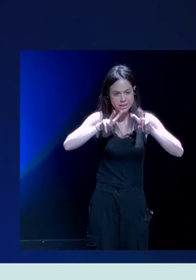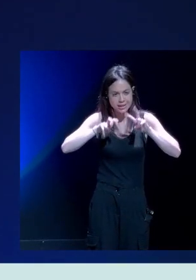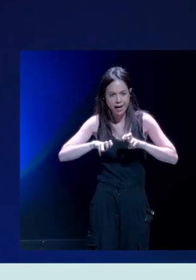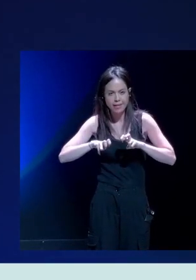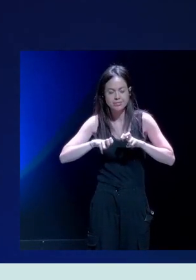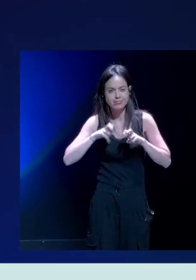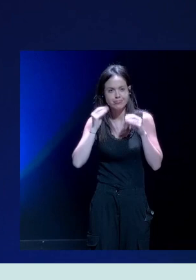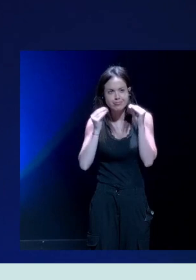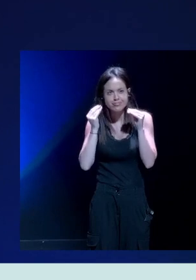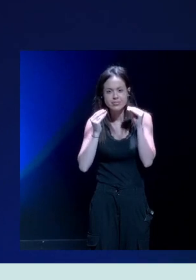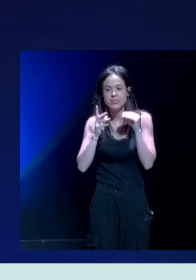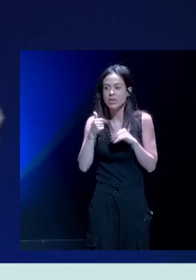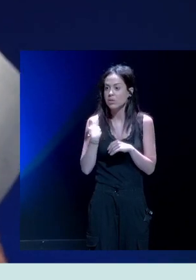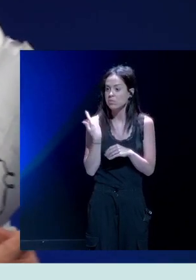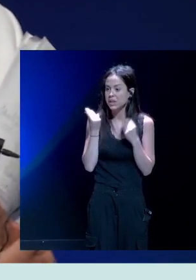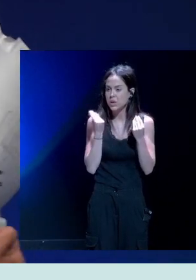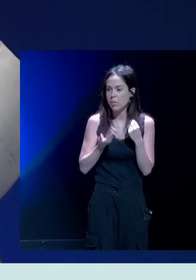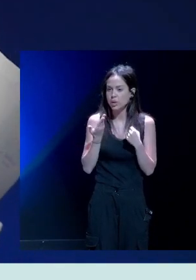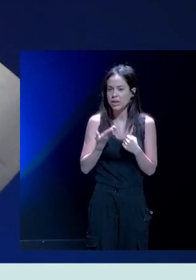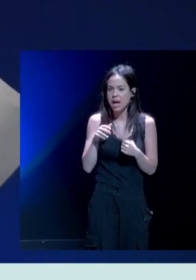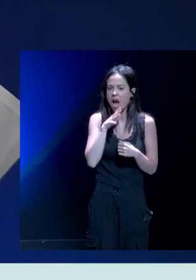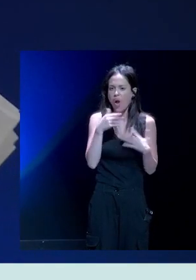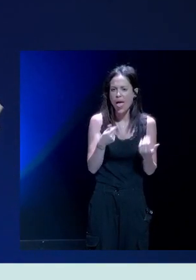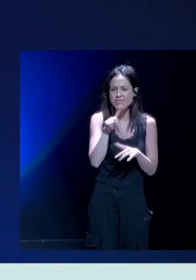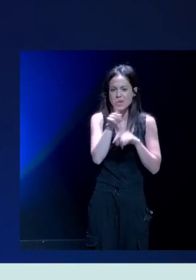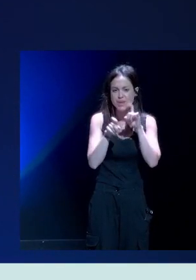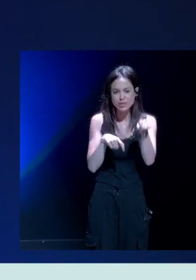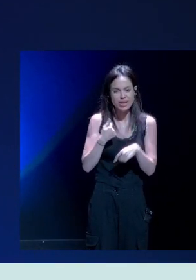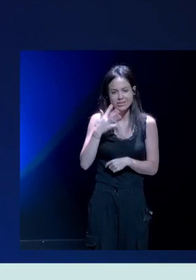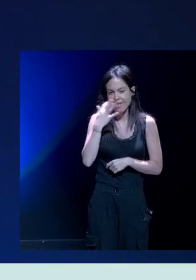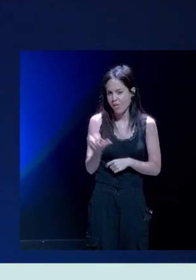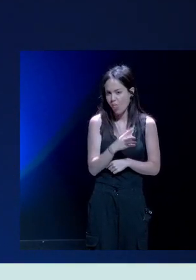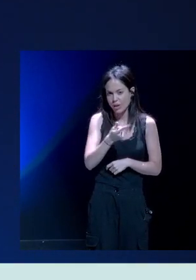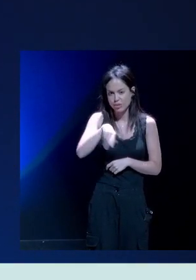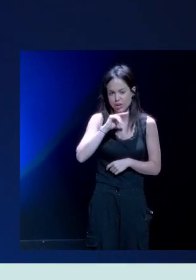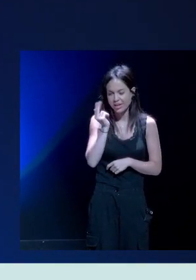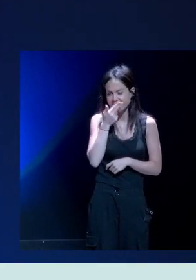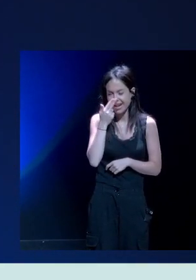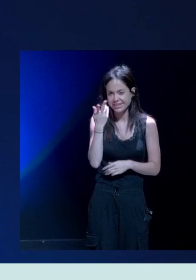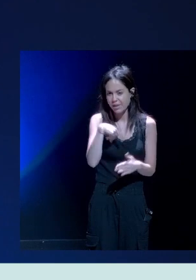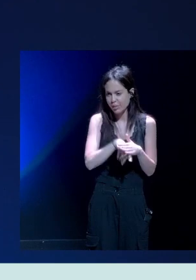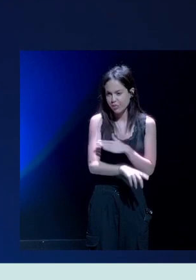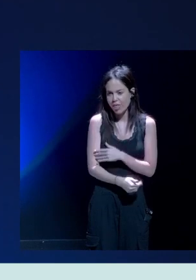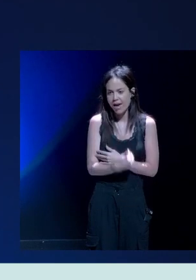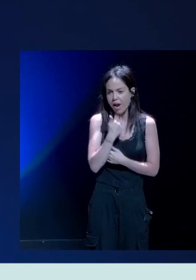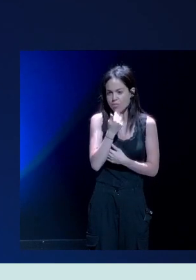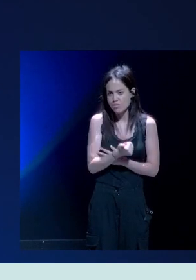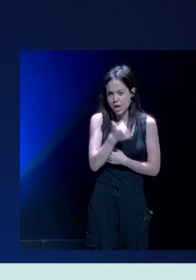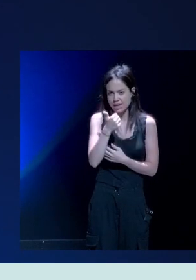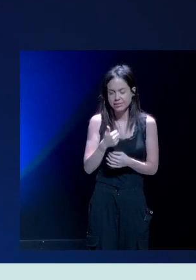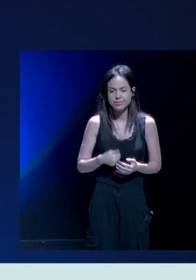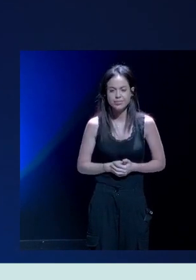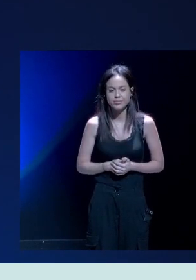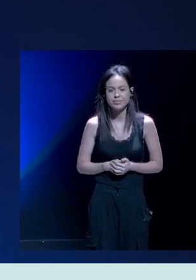momento oportuno para hacer algunas preguntas, que seguro que hay interés por profundizar un poquito más en